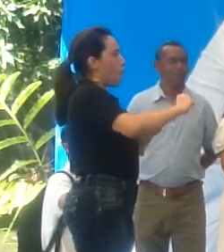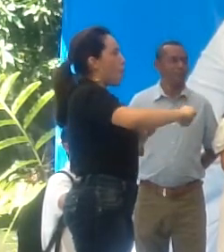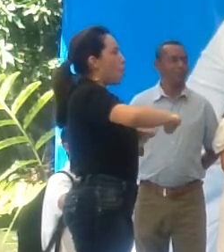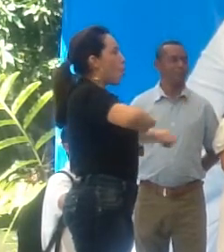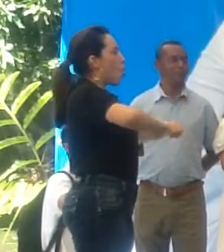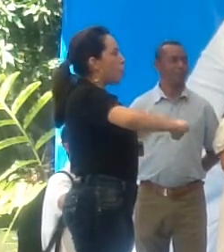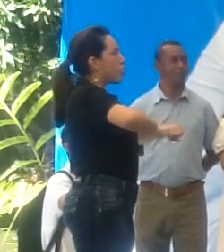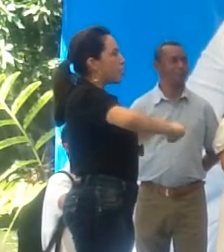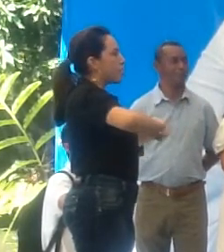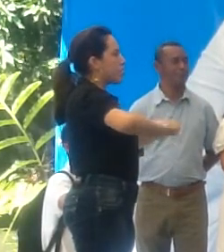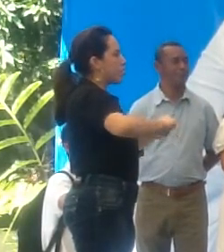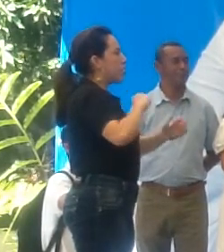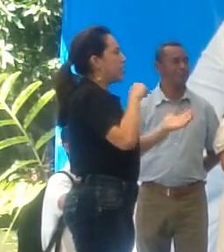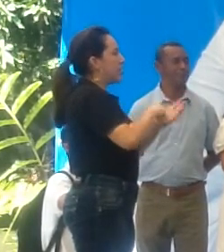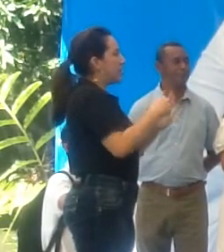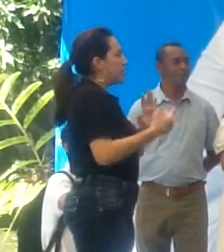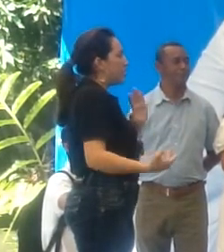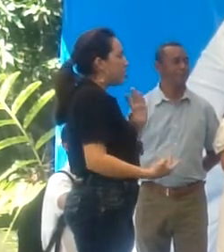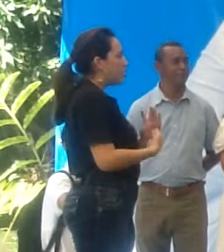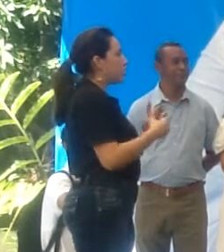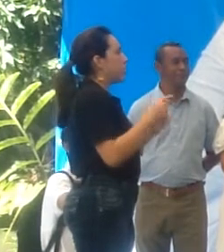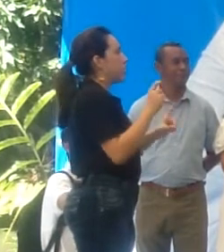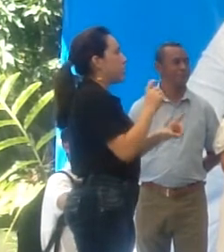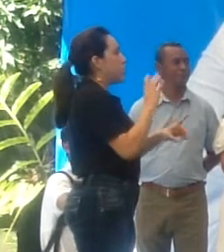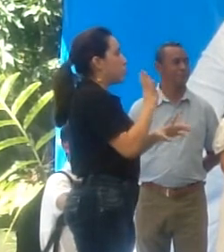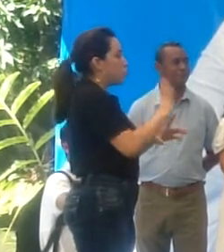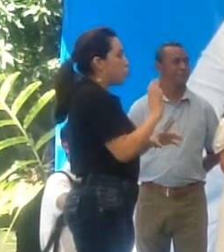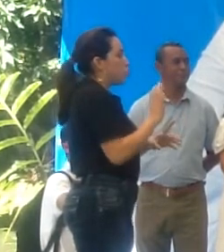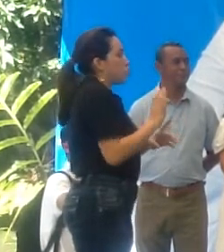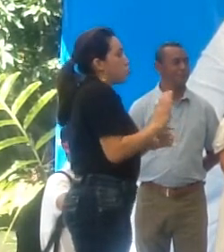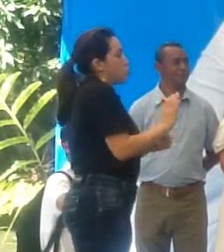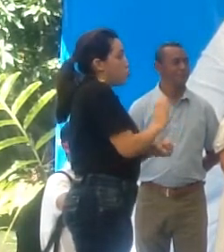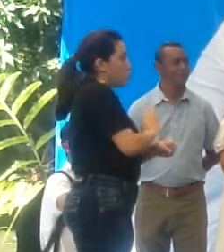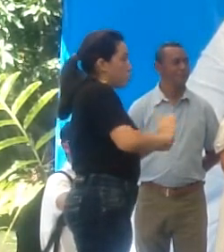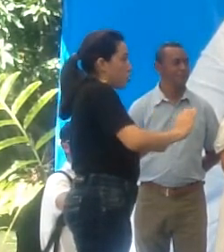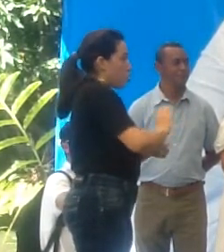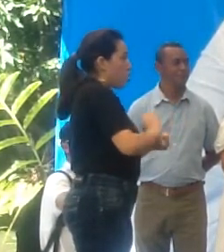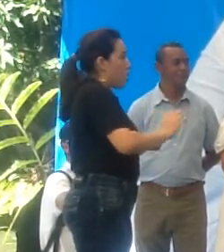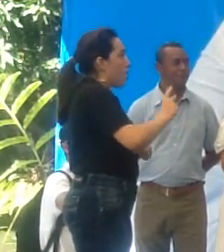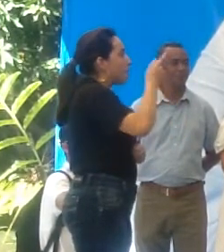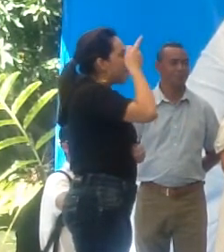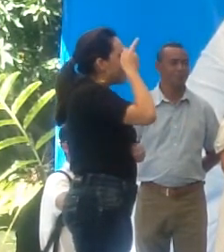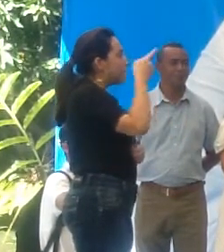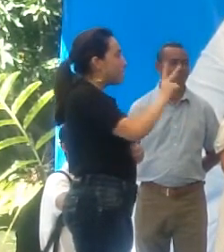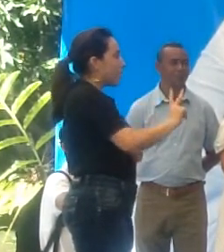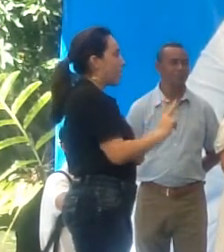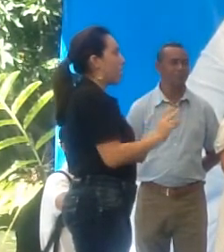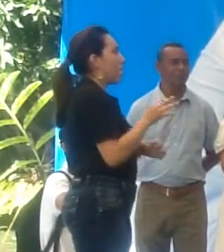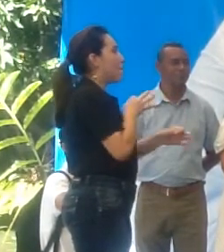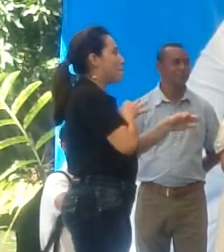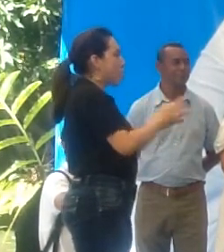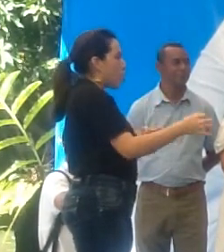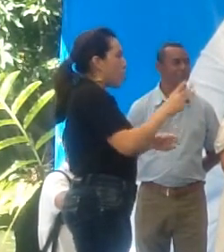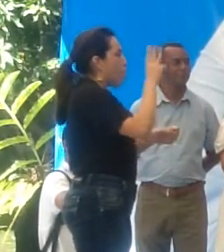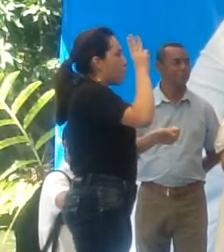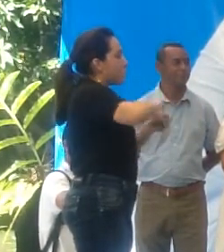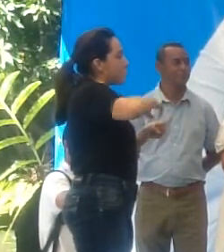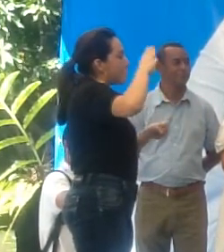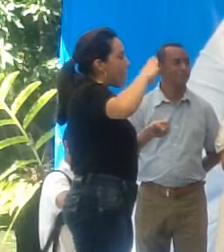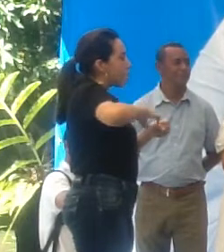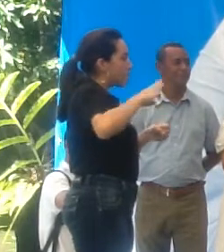movimiento significativo de ciudadanos para que sea el pueblo